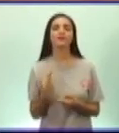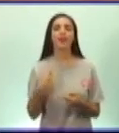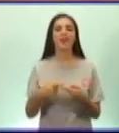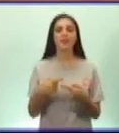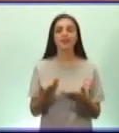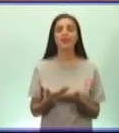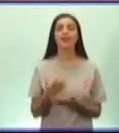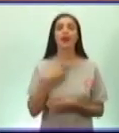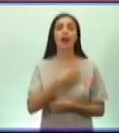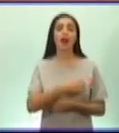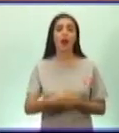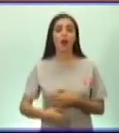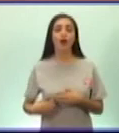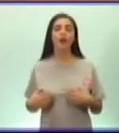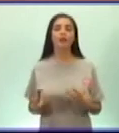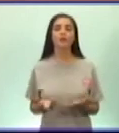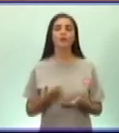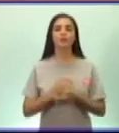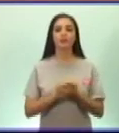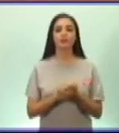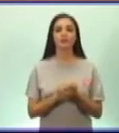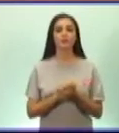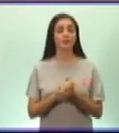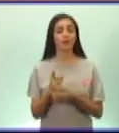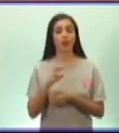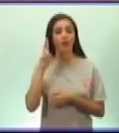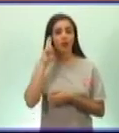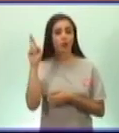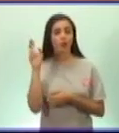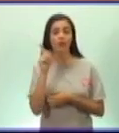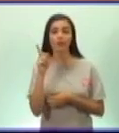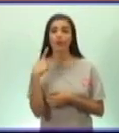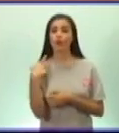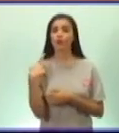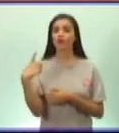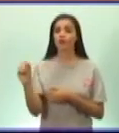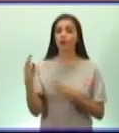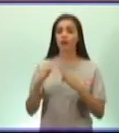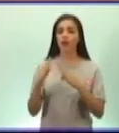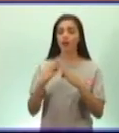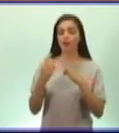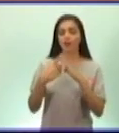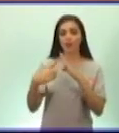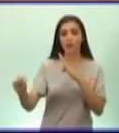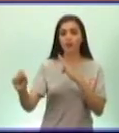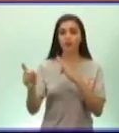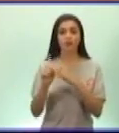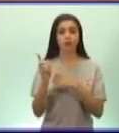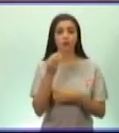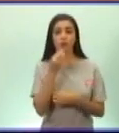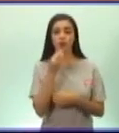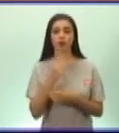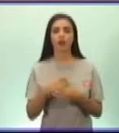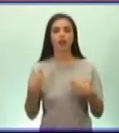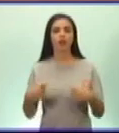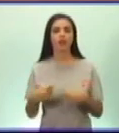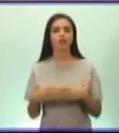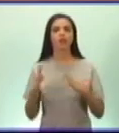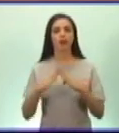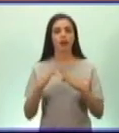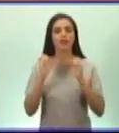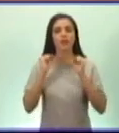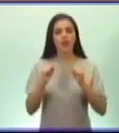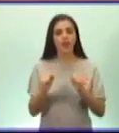organismo y recuerden no salir de casa. Un abrazo en la distancia y espero el próximo día